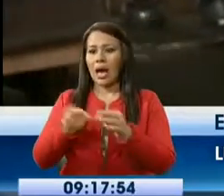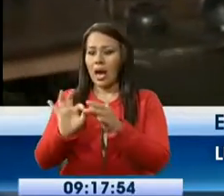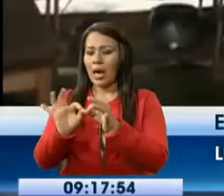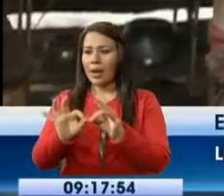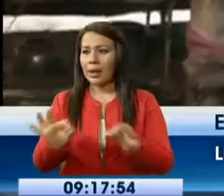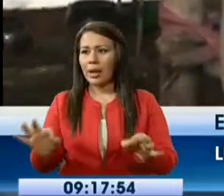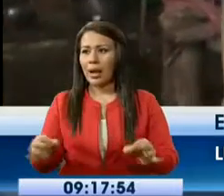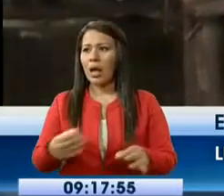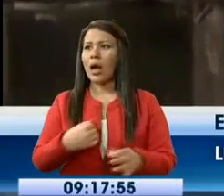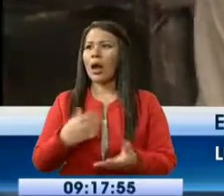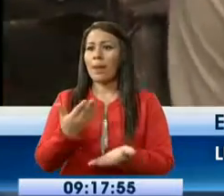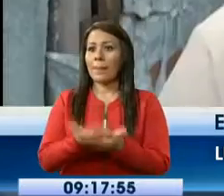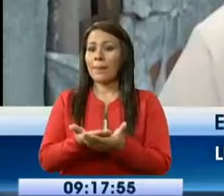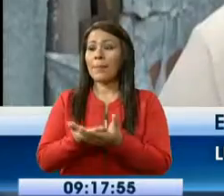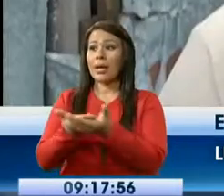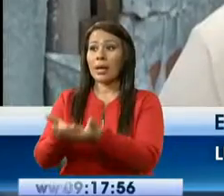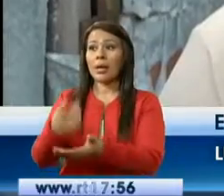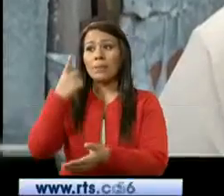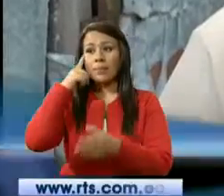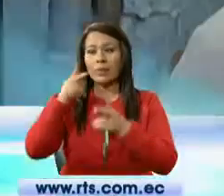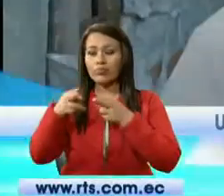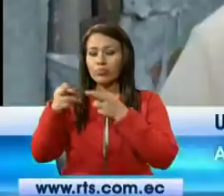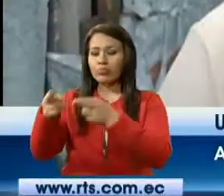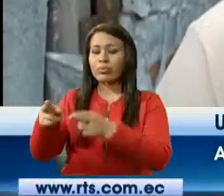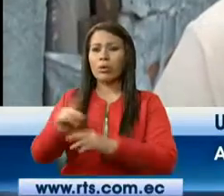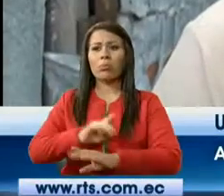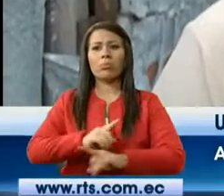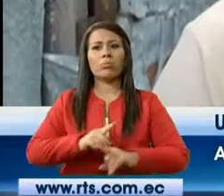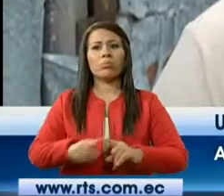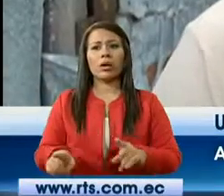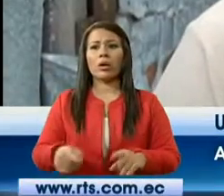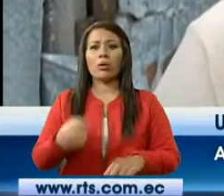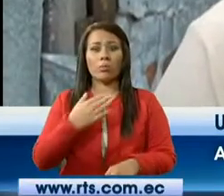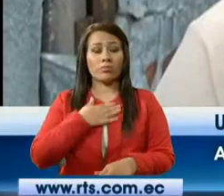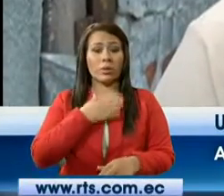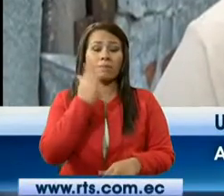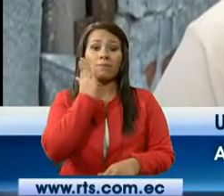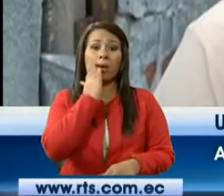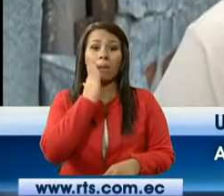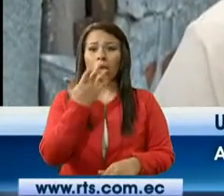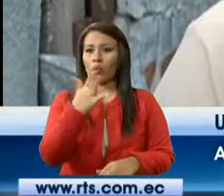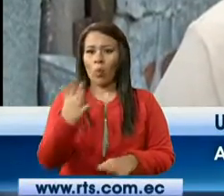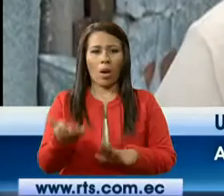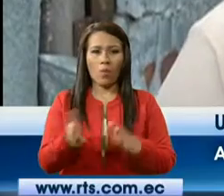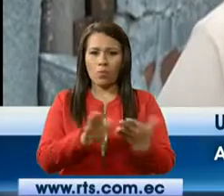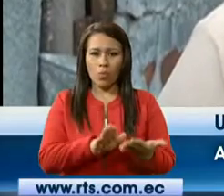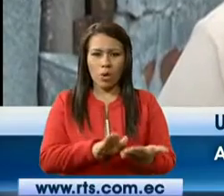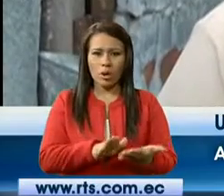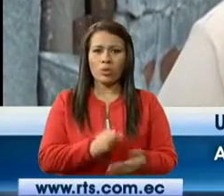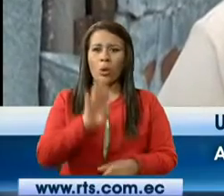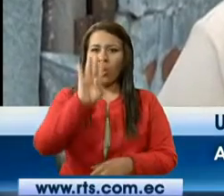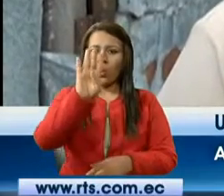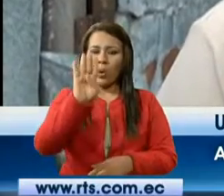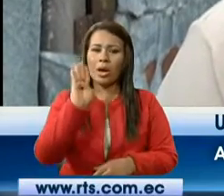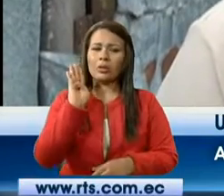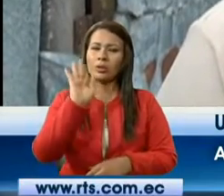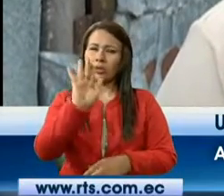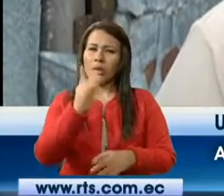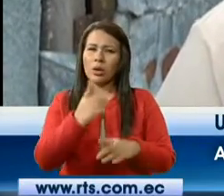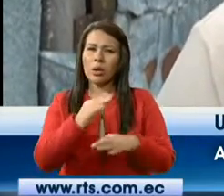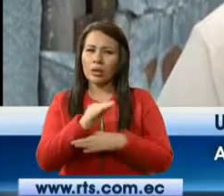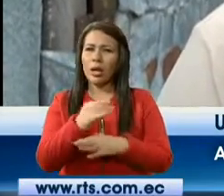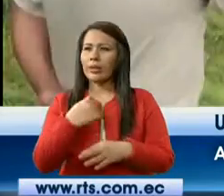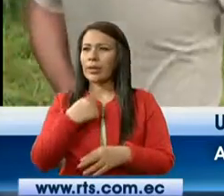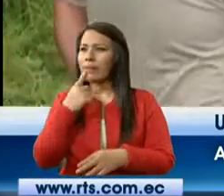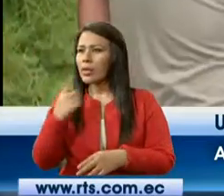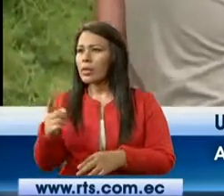velarla, pero... Ya es tan grande que entre eso de las 4, 3:30, 4 de la tarde ya nos dio la buena noticia que salió bien de la